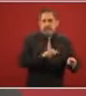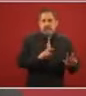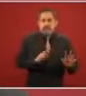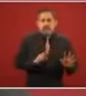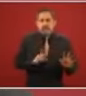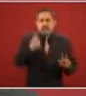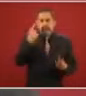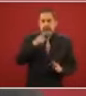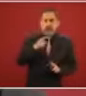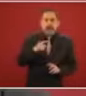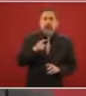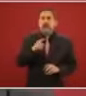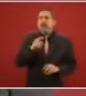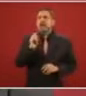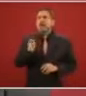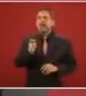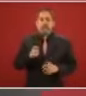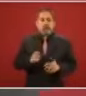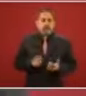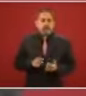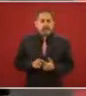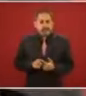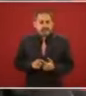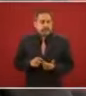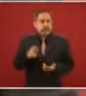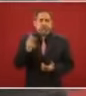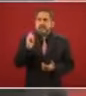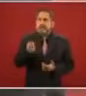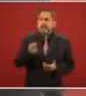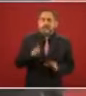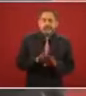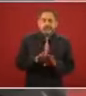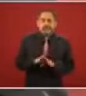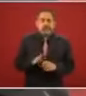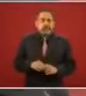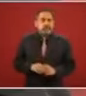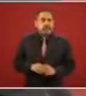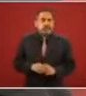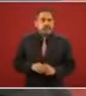no se otorguen tan